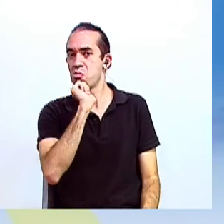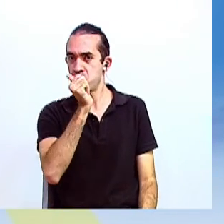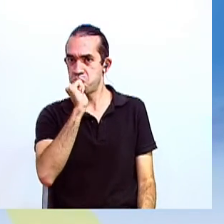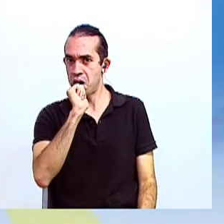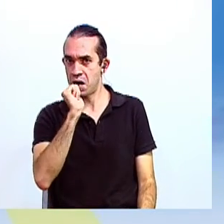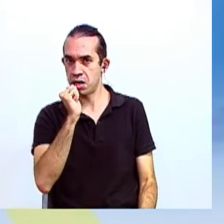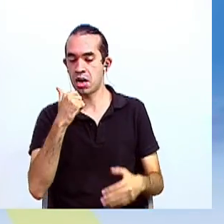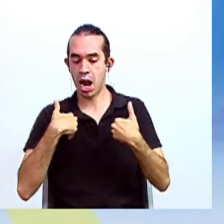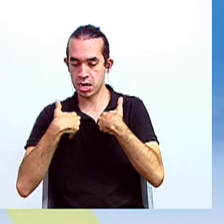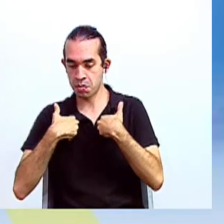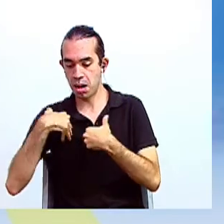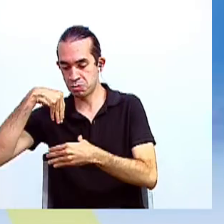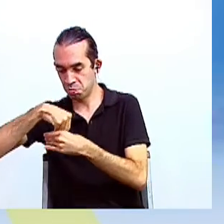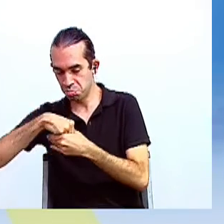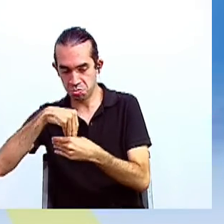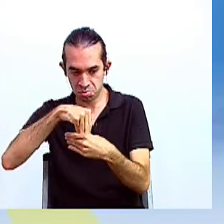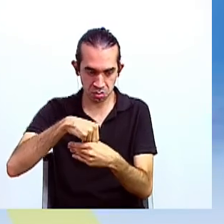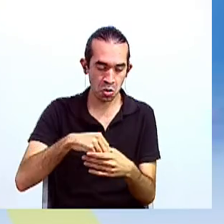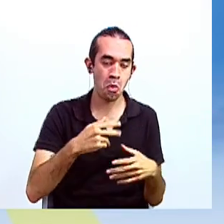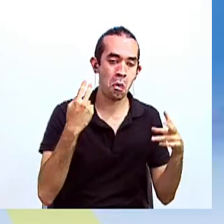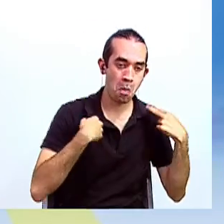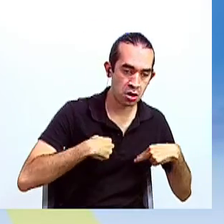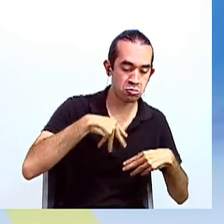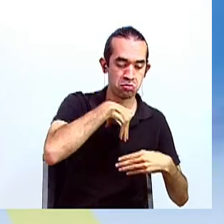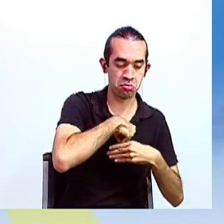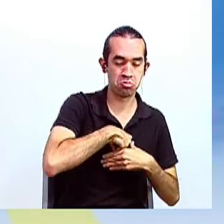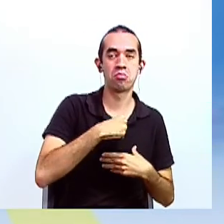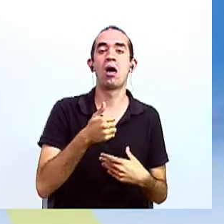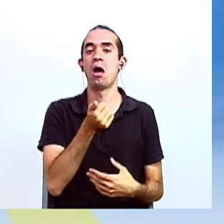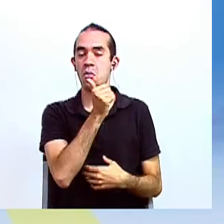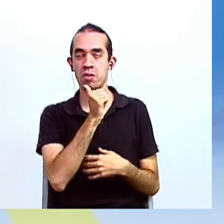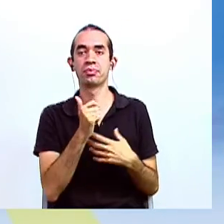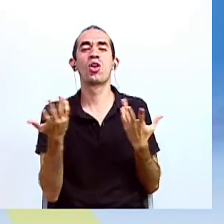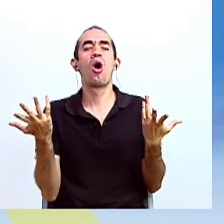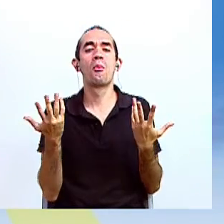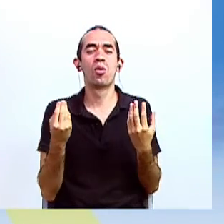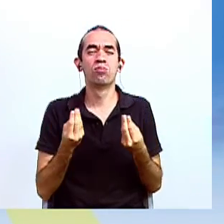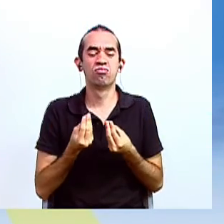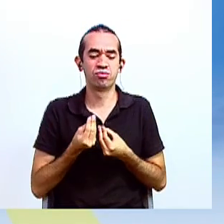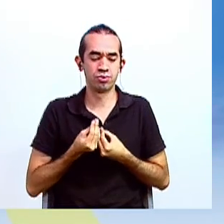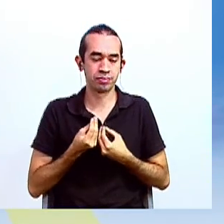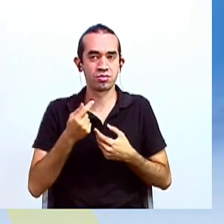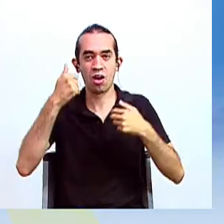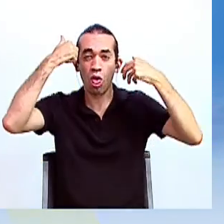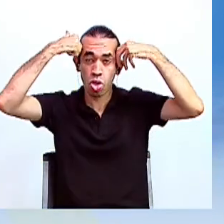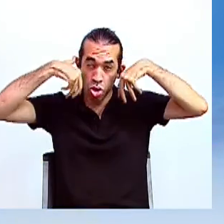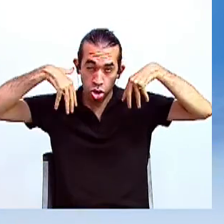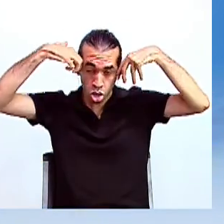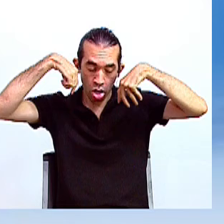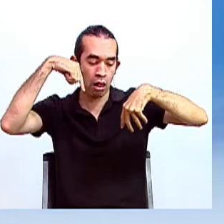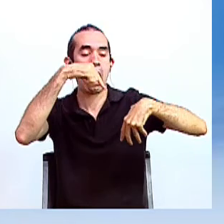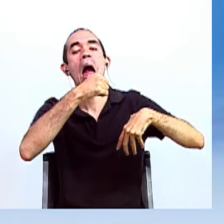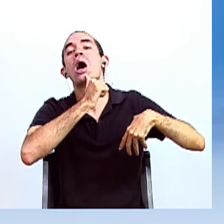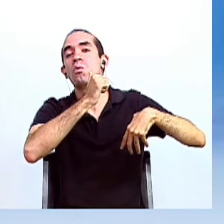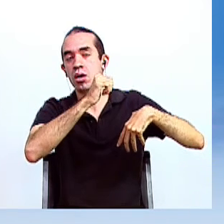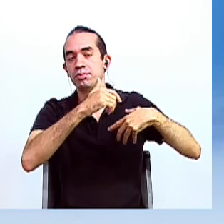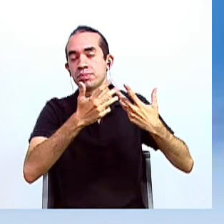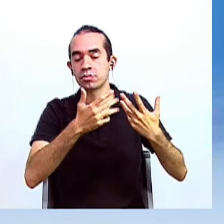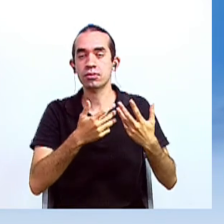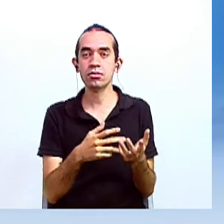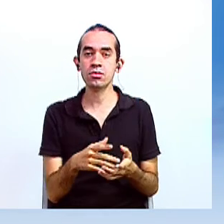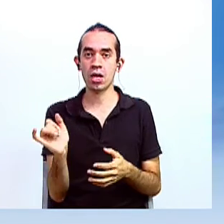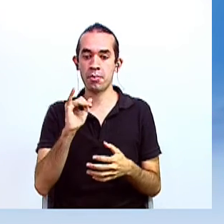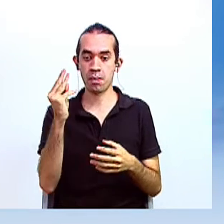en los animales y los seres humanos, la cual se elimina a través de la transpiración y aparte también es utilizada en